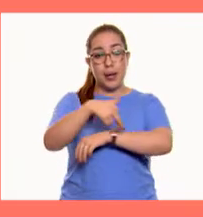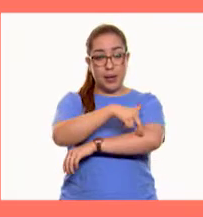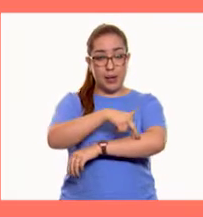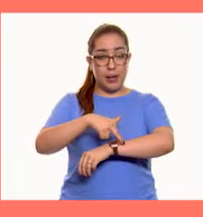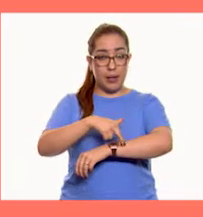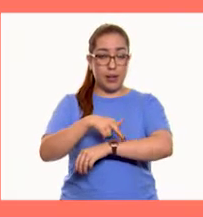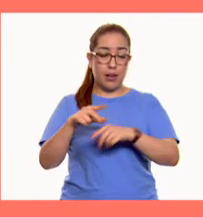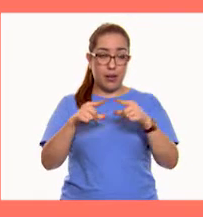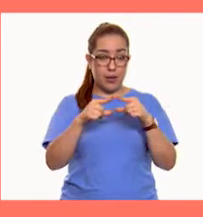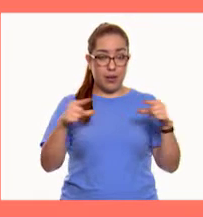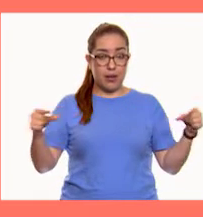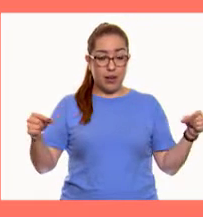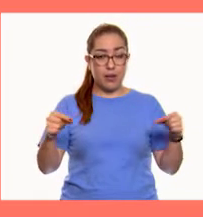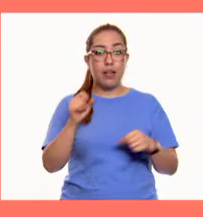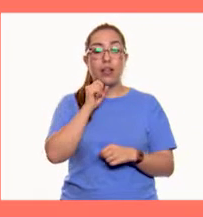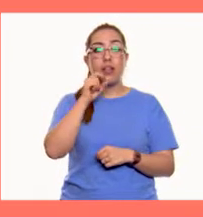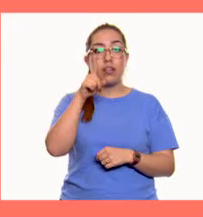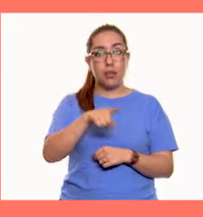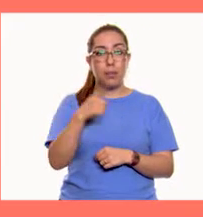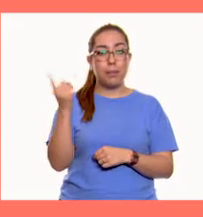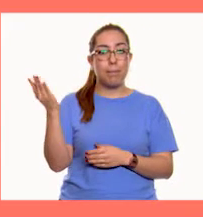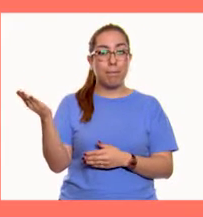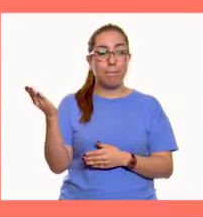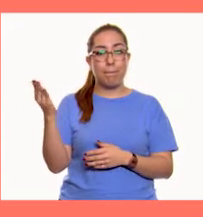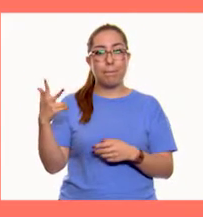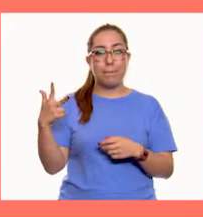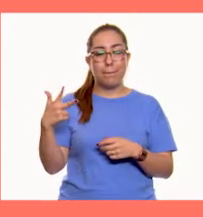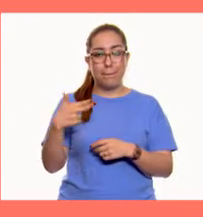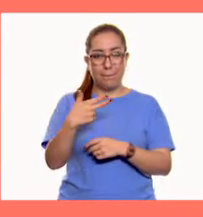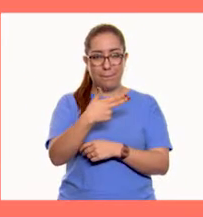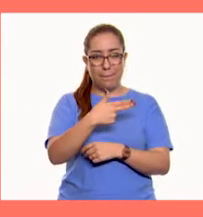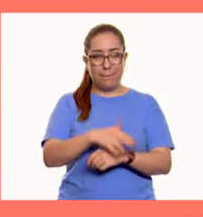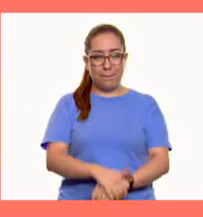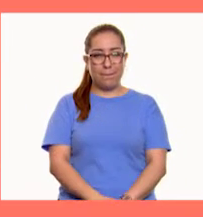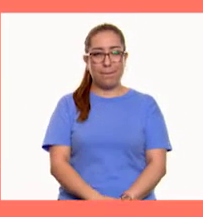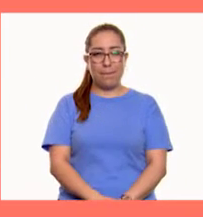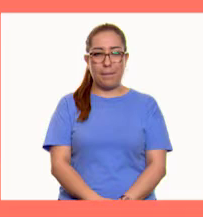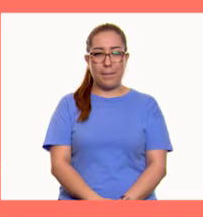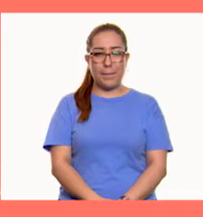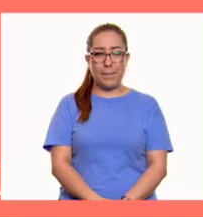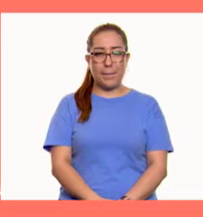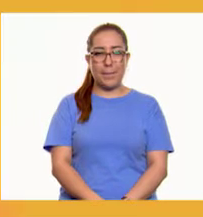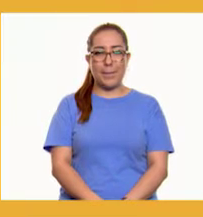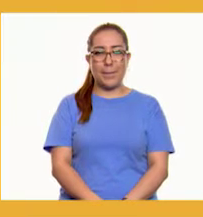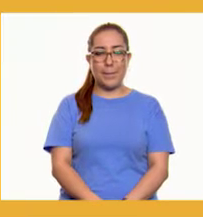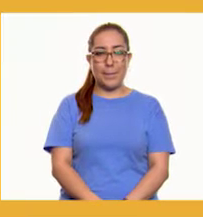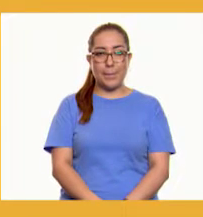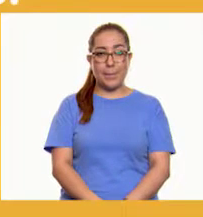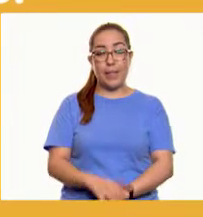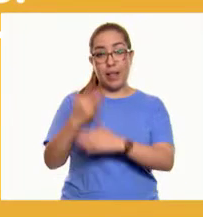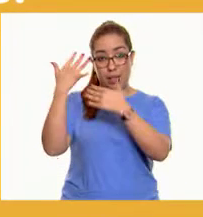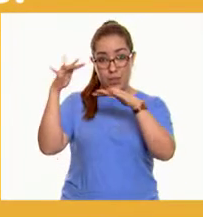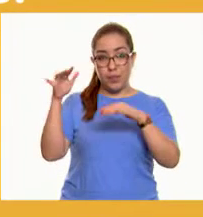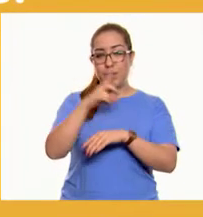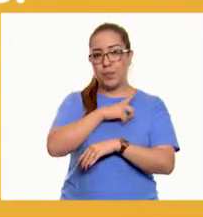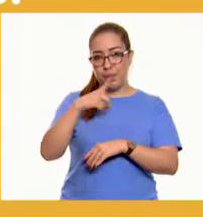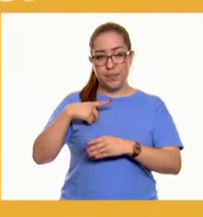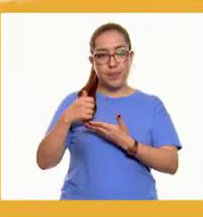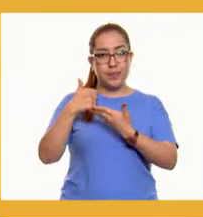y tijeras. Recuerda que la manipulación de estas debe estar supervisada por un adulto.